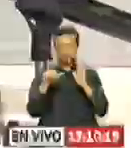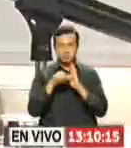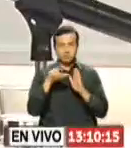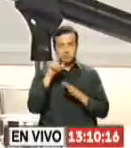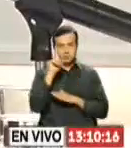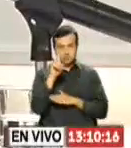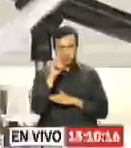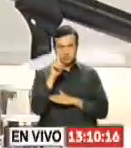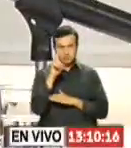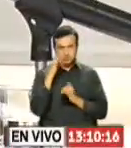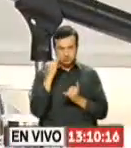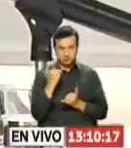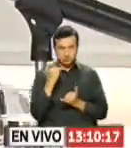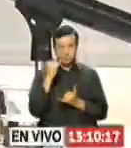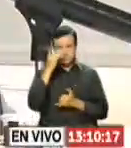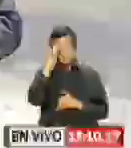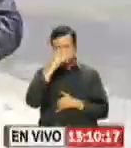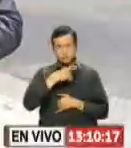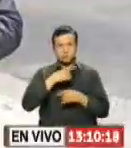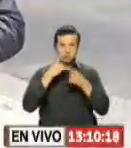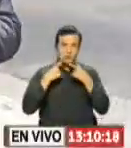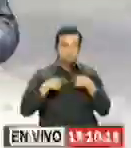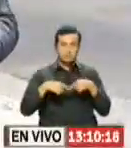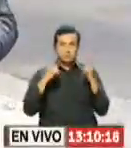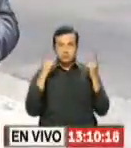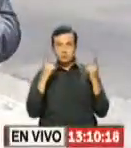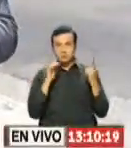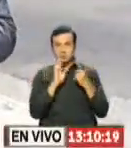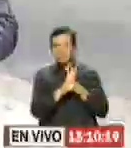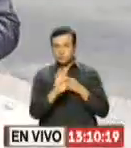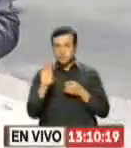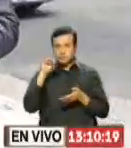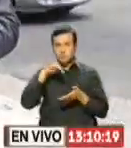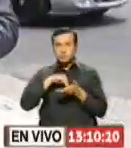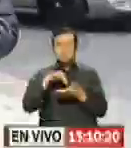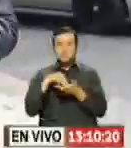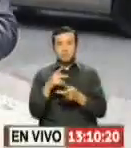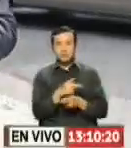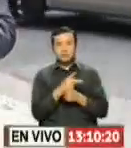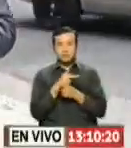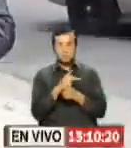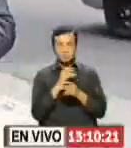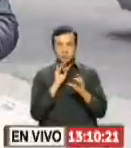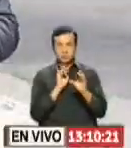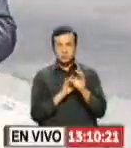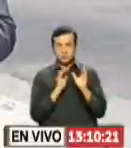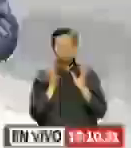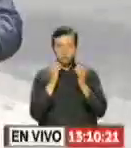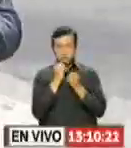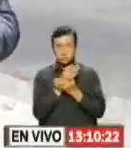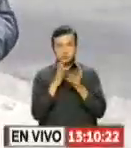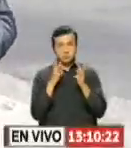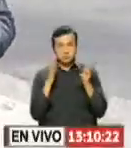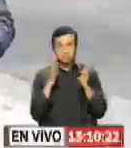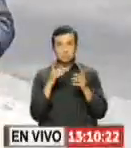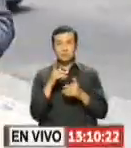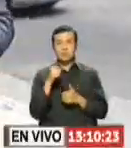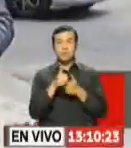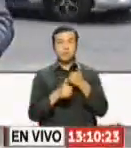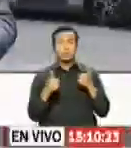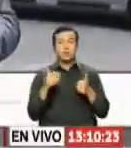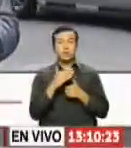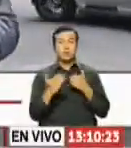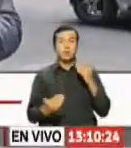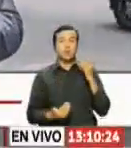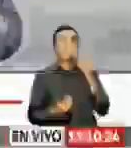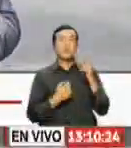1 de la presente resolución. Ninguno de los integrantes del Consejo de Participación Ciudadana se pronunció a cuáles habrían sido los